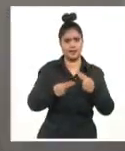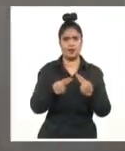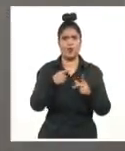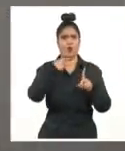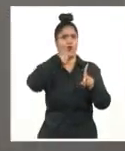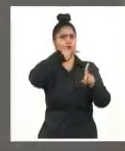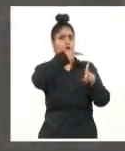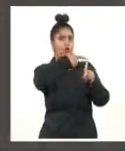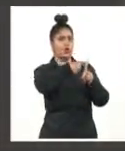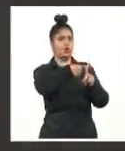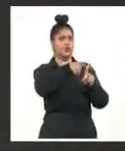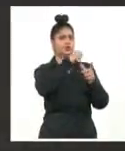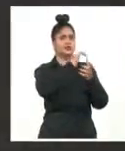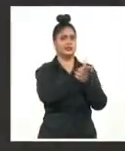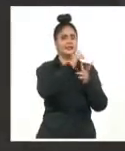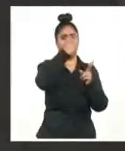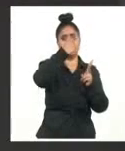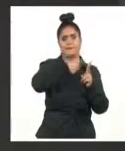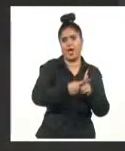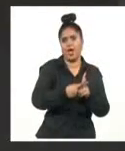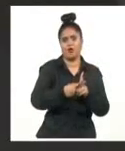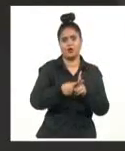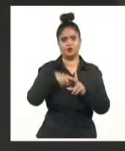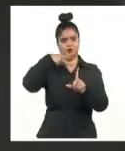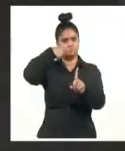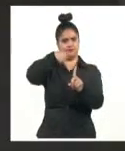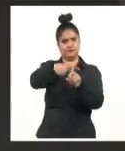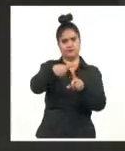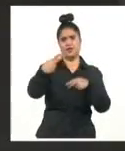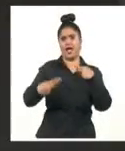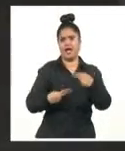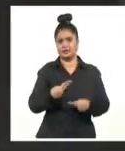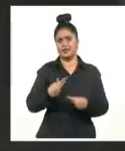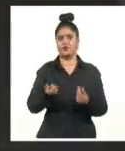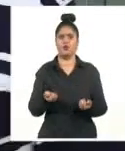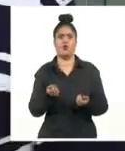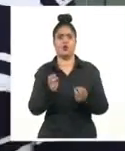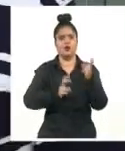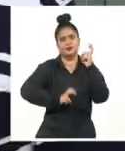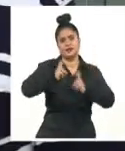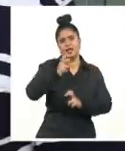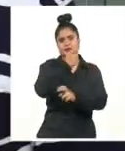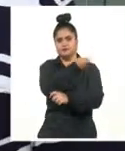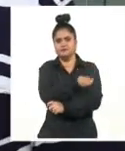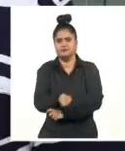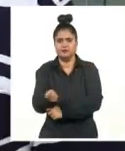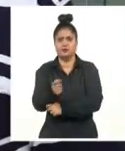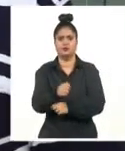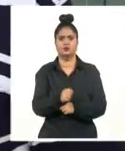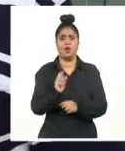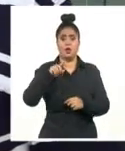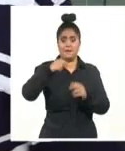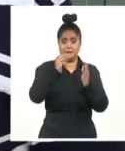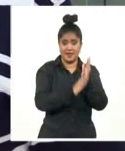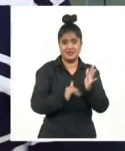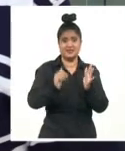Mayo, hacemos peñas, hacemos tertulias. Todos los meses se hacen tres, cuatro, cinco